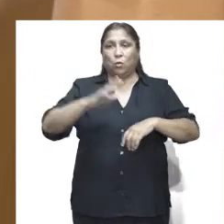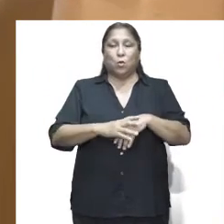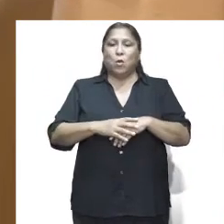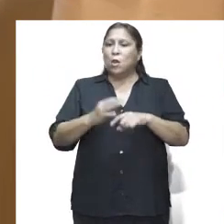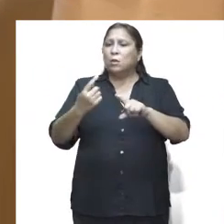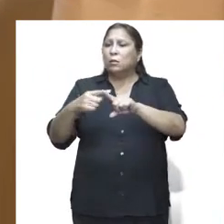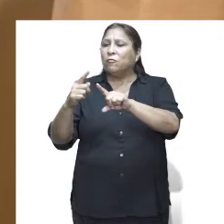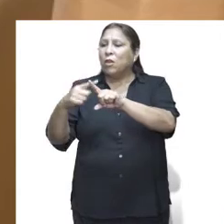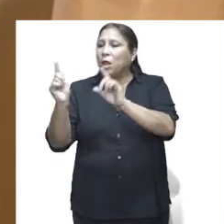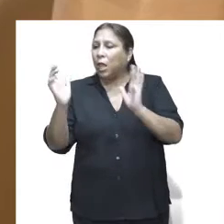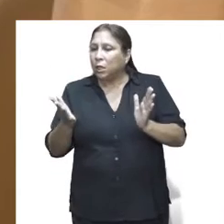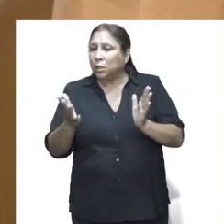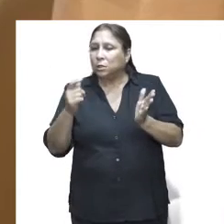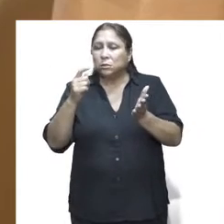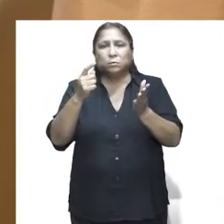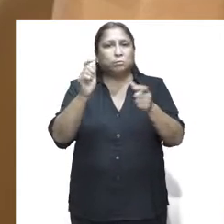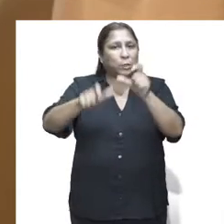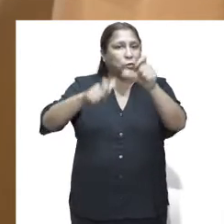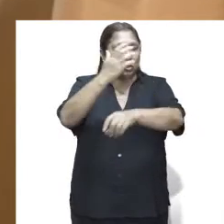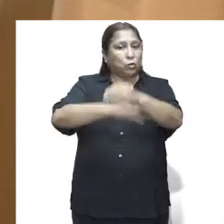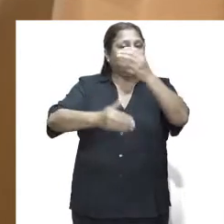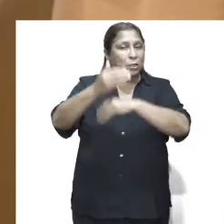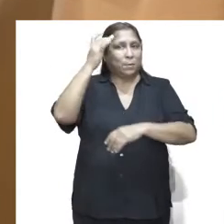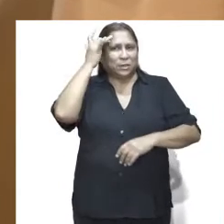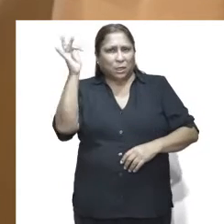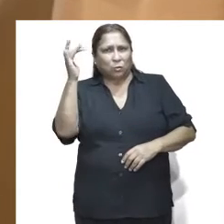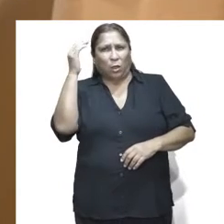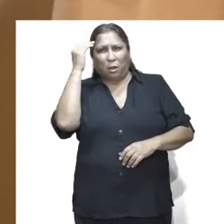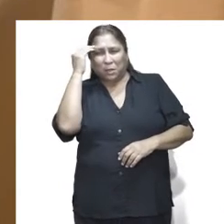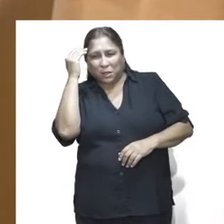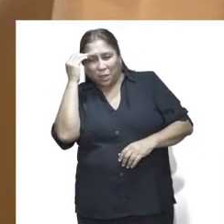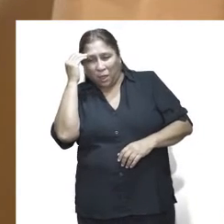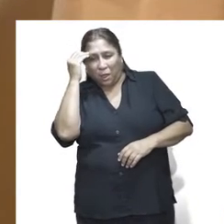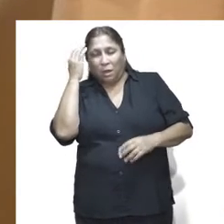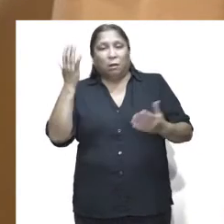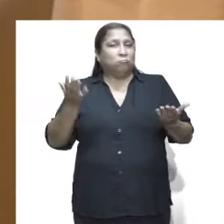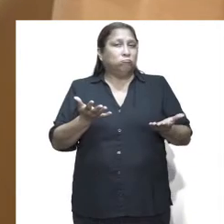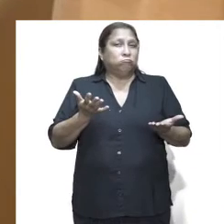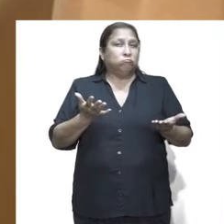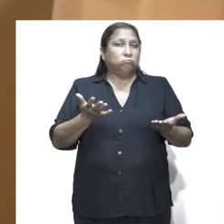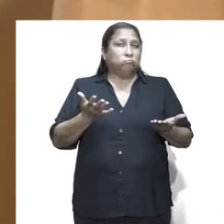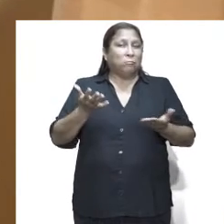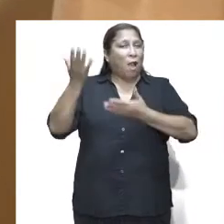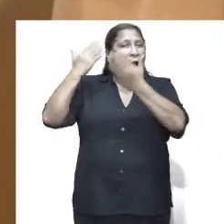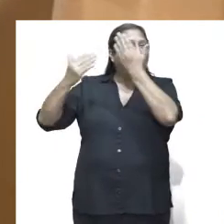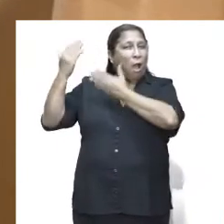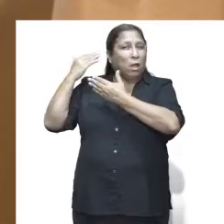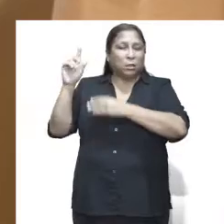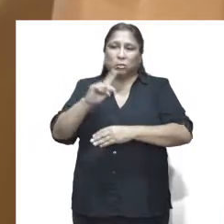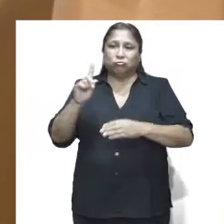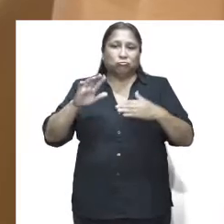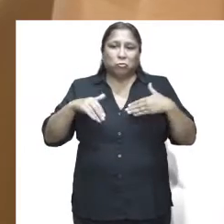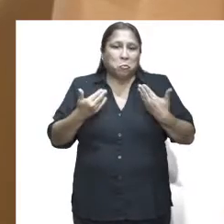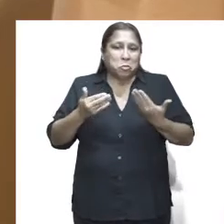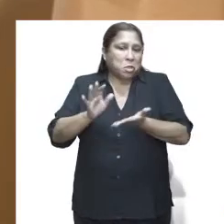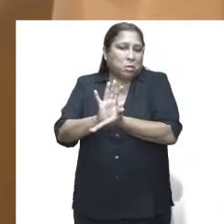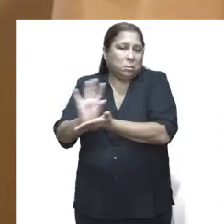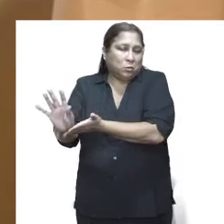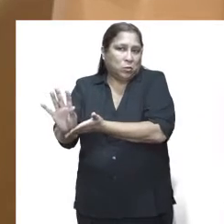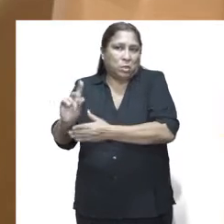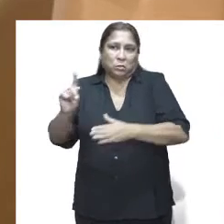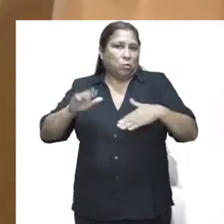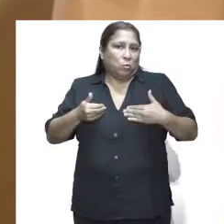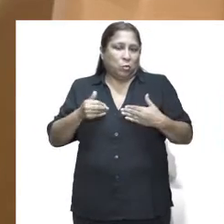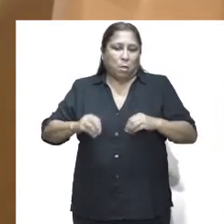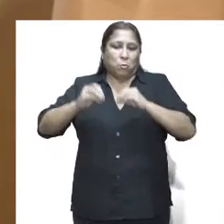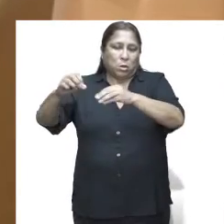la cual personas con discapacidad intelectual o personas con discapacidad mental eran excluidas del